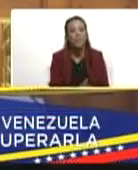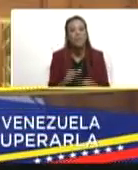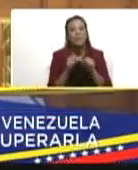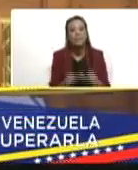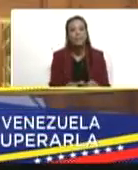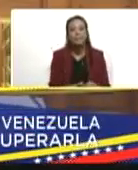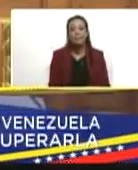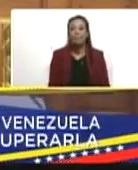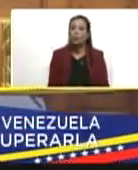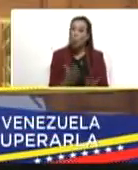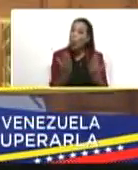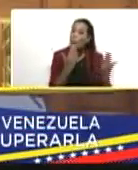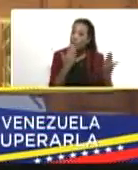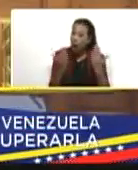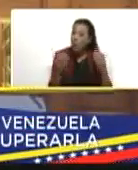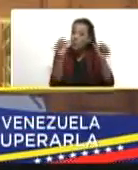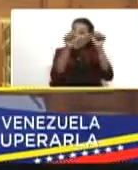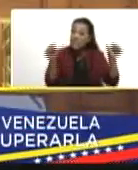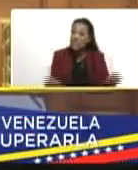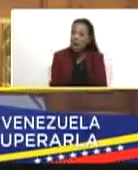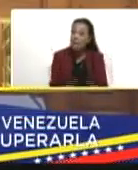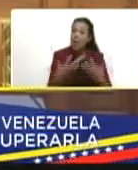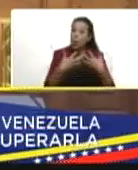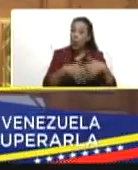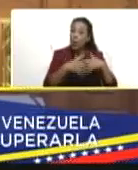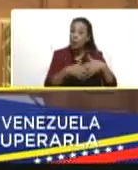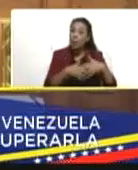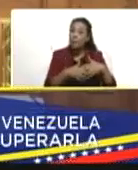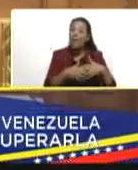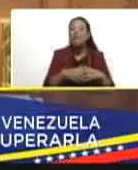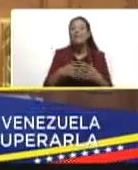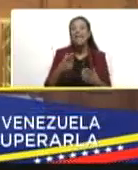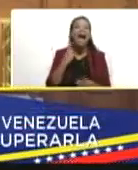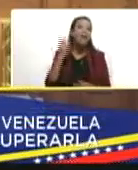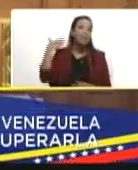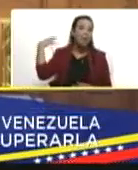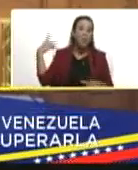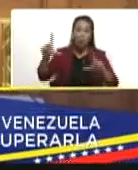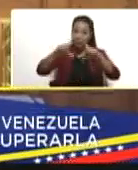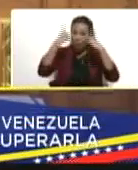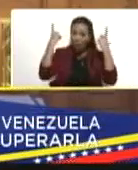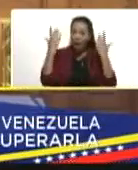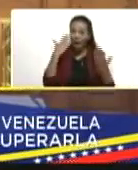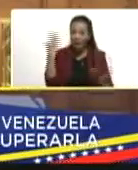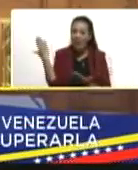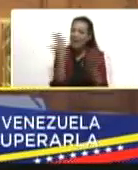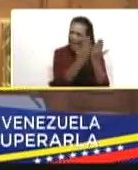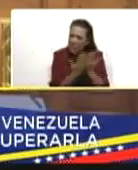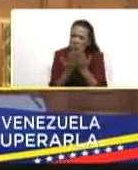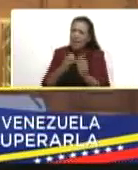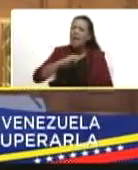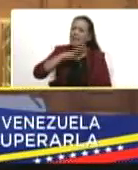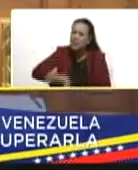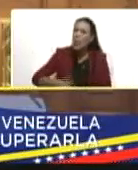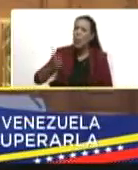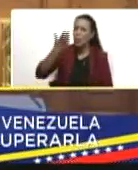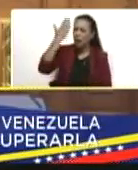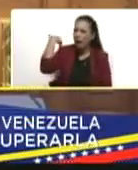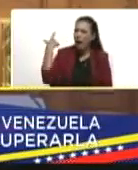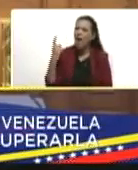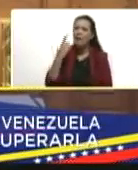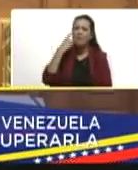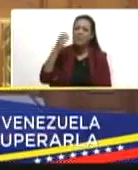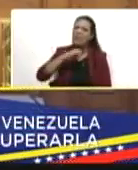yo he Comparado esto con el sistema de la compañía husana que hay que estudiar maestra